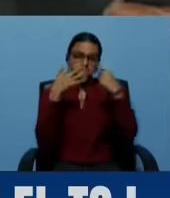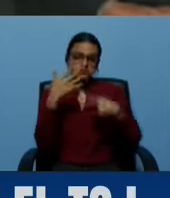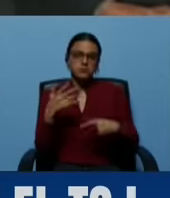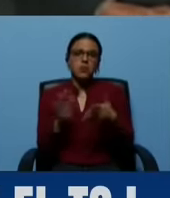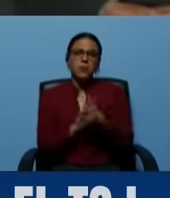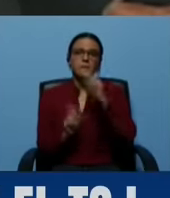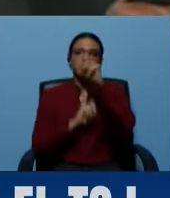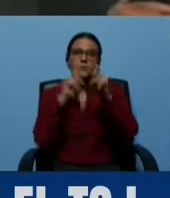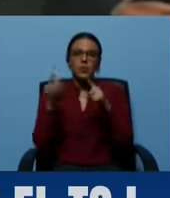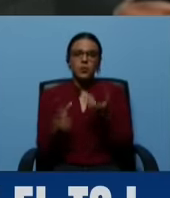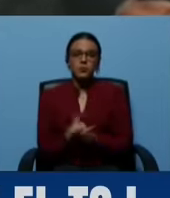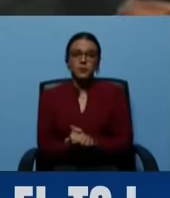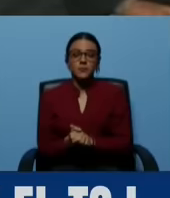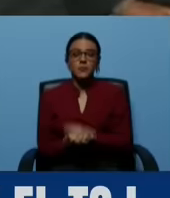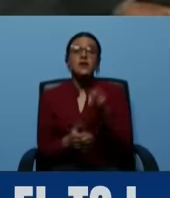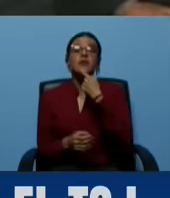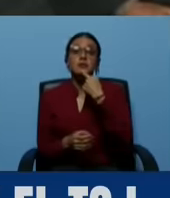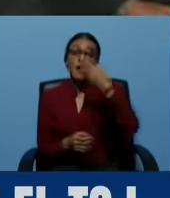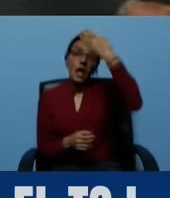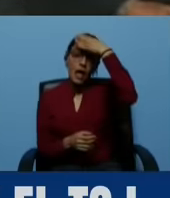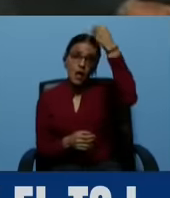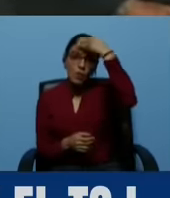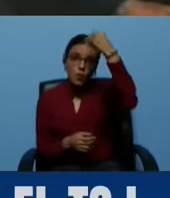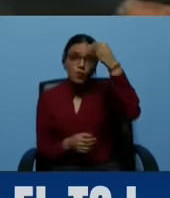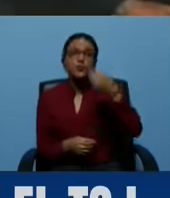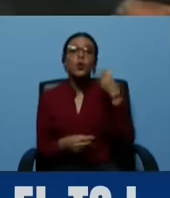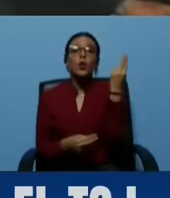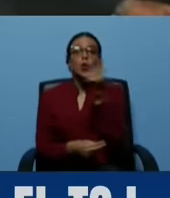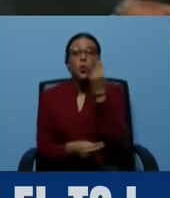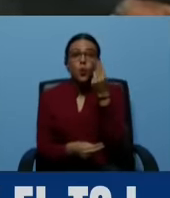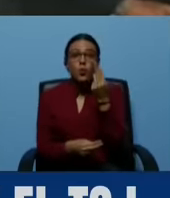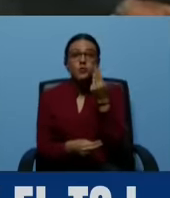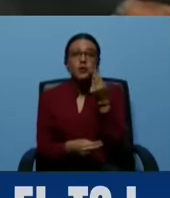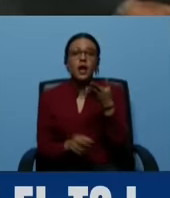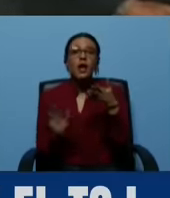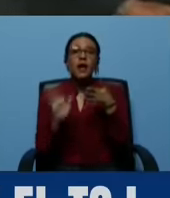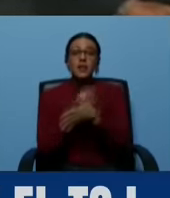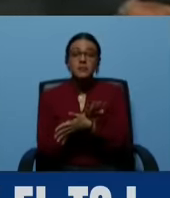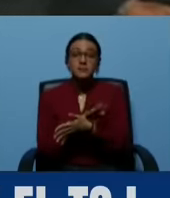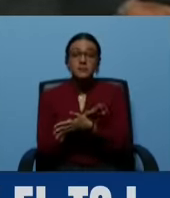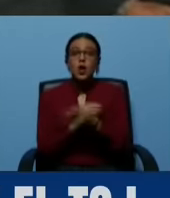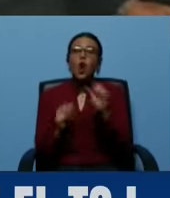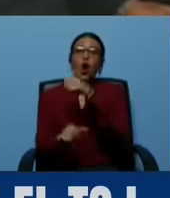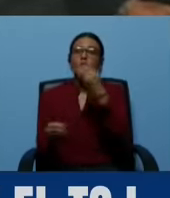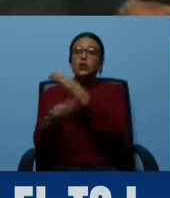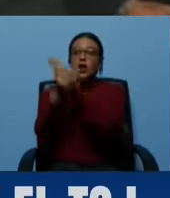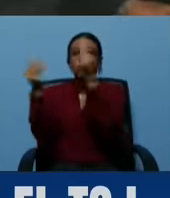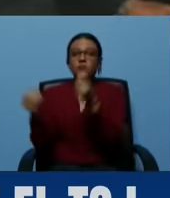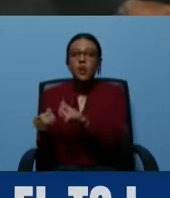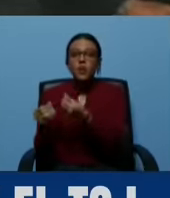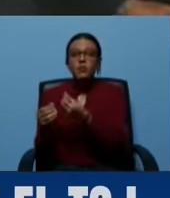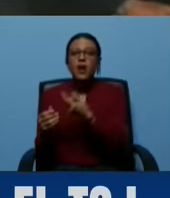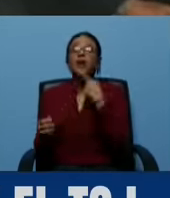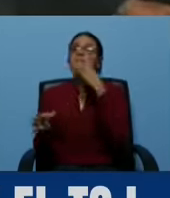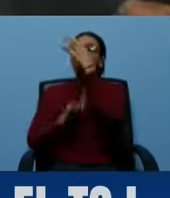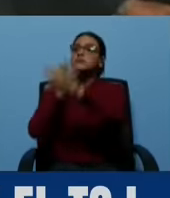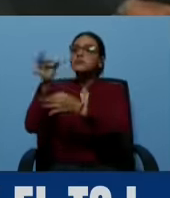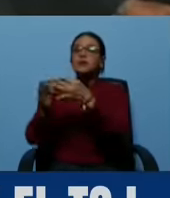Edmundo González usó la vía epistolar y se dirigió al TCJ.